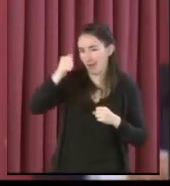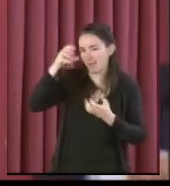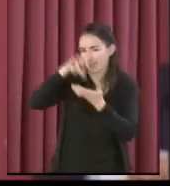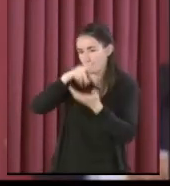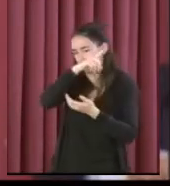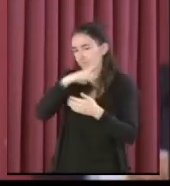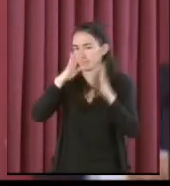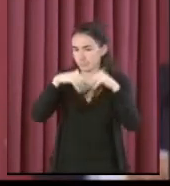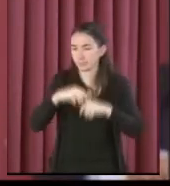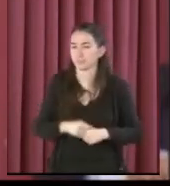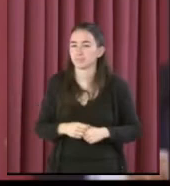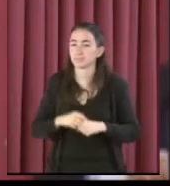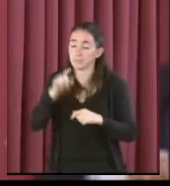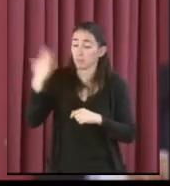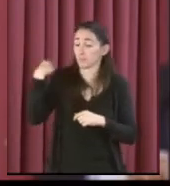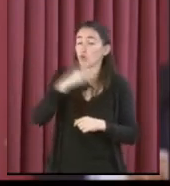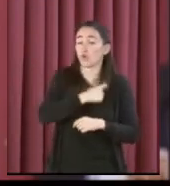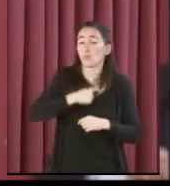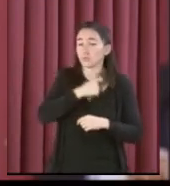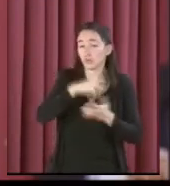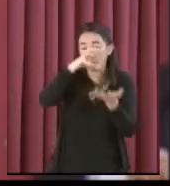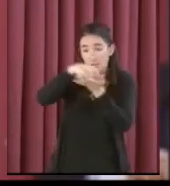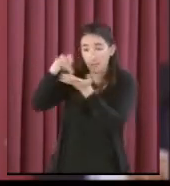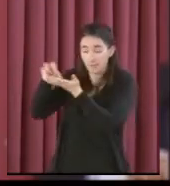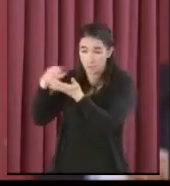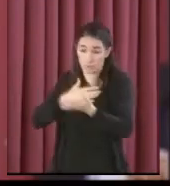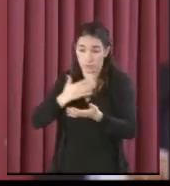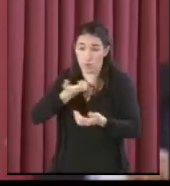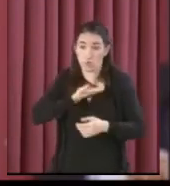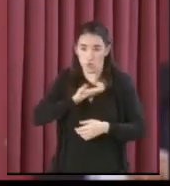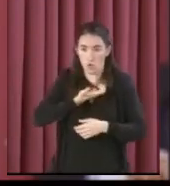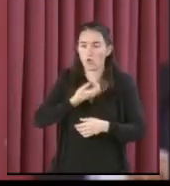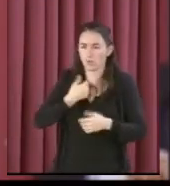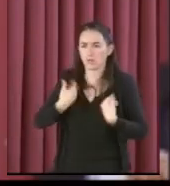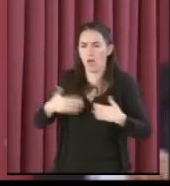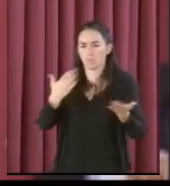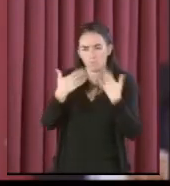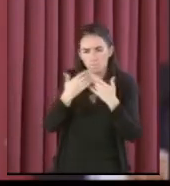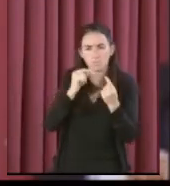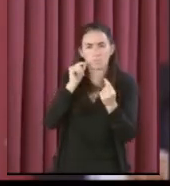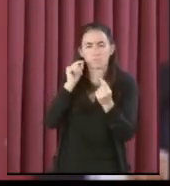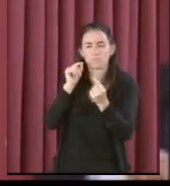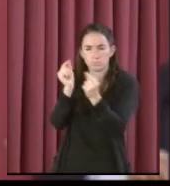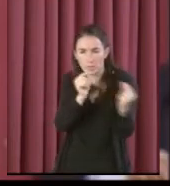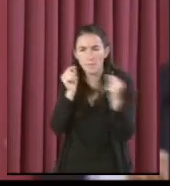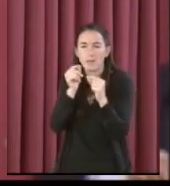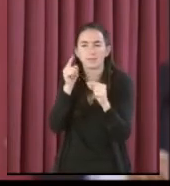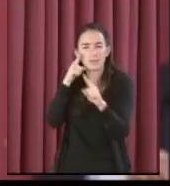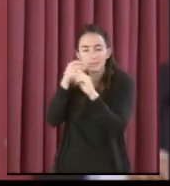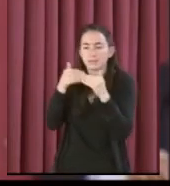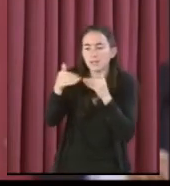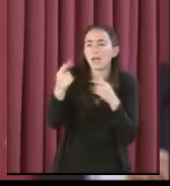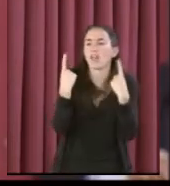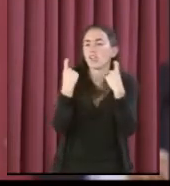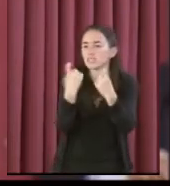celebración de la última comisión de infraestructuras de la ciudad y que debe avanzar y lo debe hacer hacia el mayor acuerdo posible marcando las necesidades y